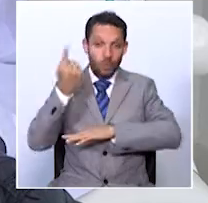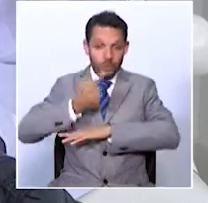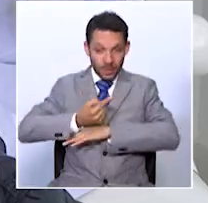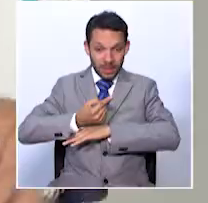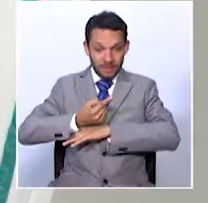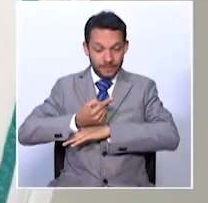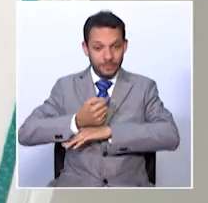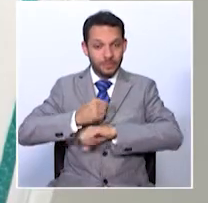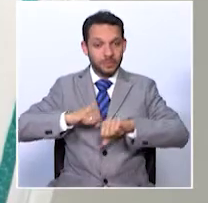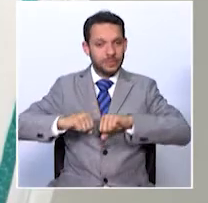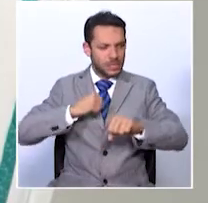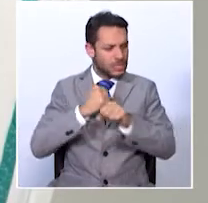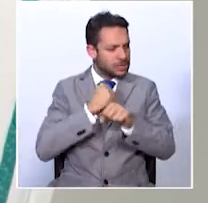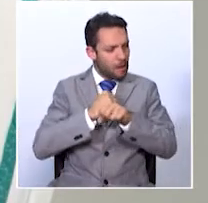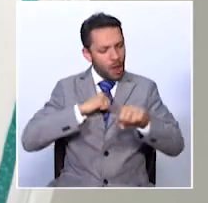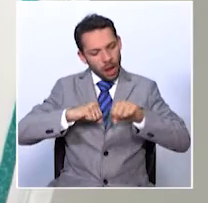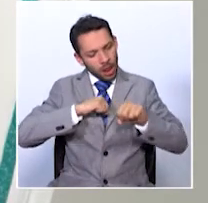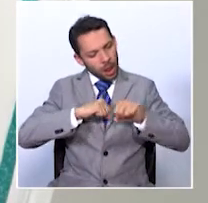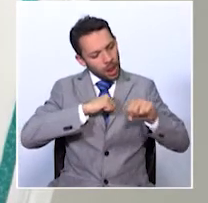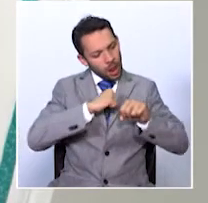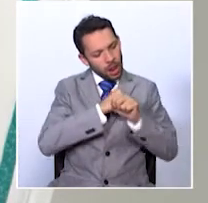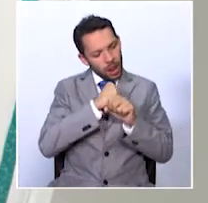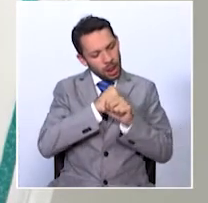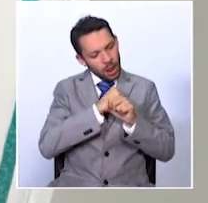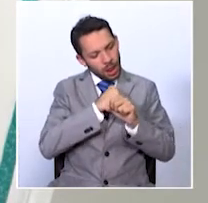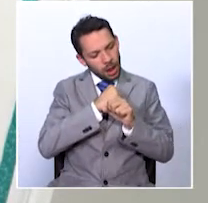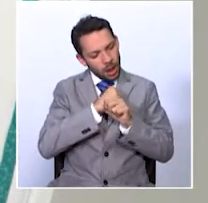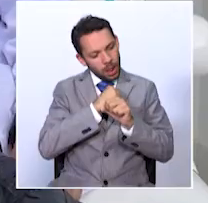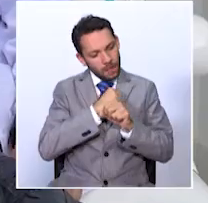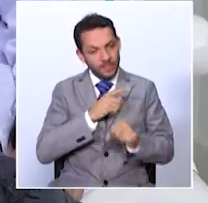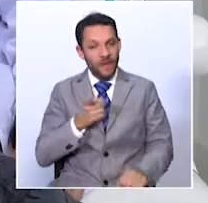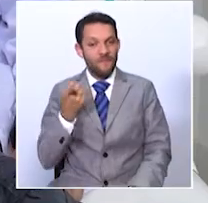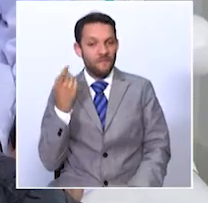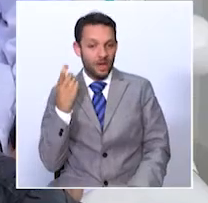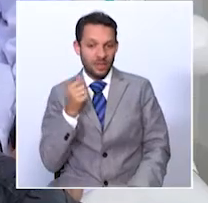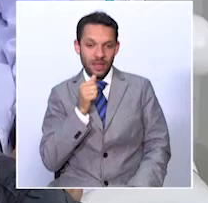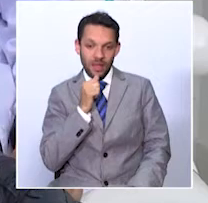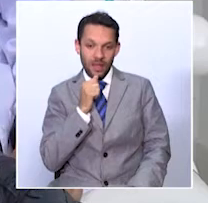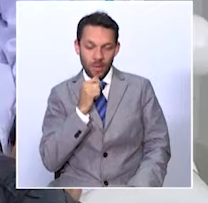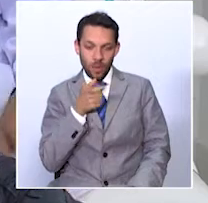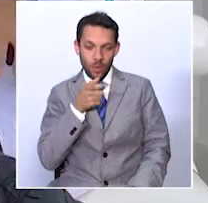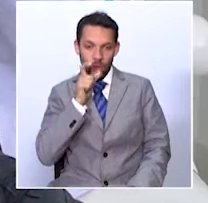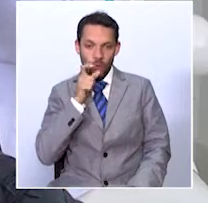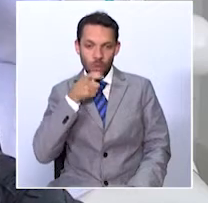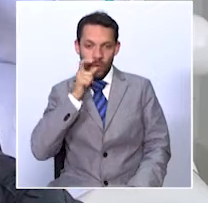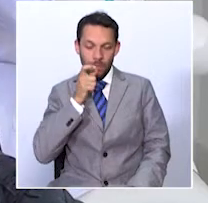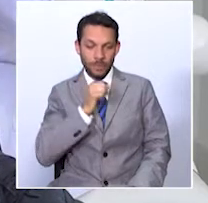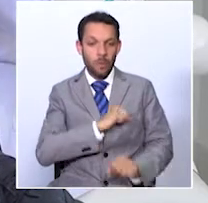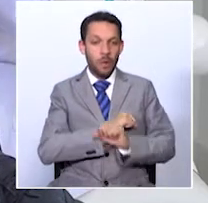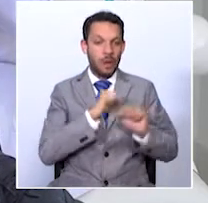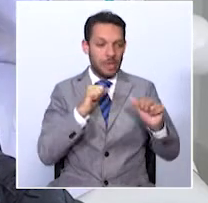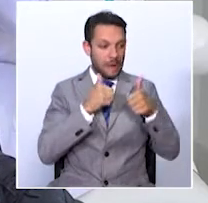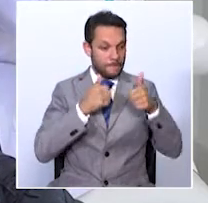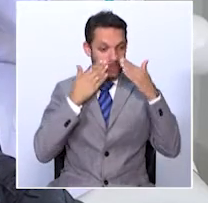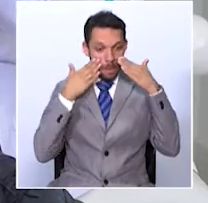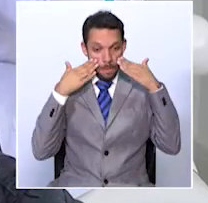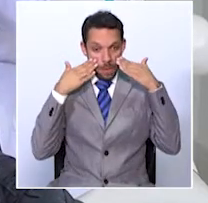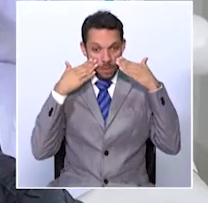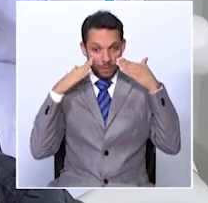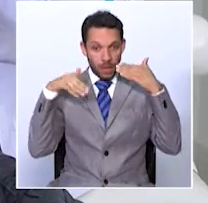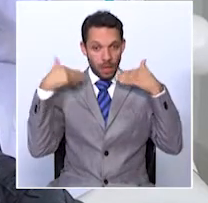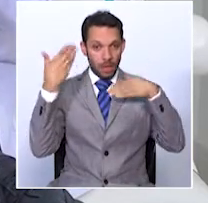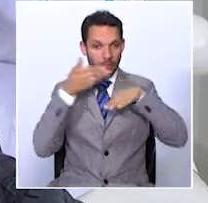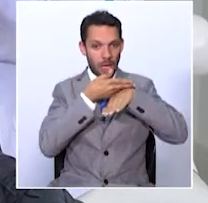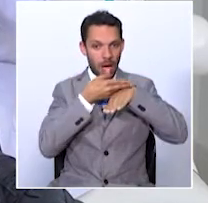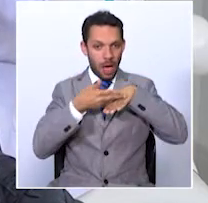personas están trabajando o tienen problemas de hidratación y demás, En la mañana están bien y ya en las horas de la tarde uno